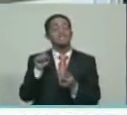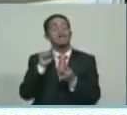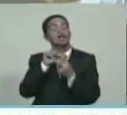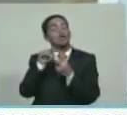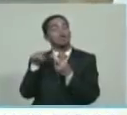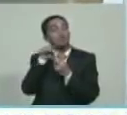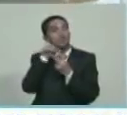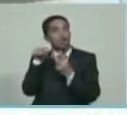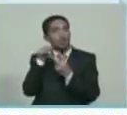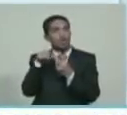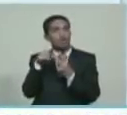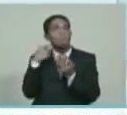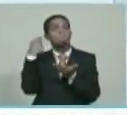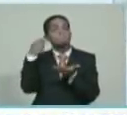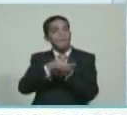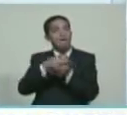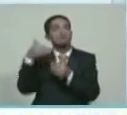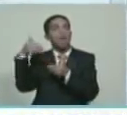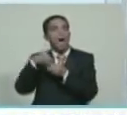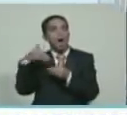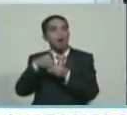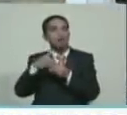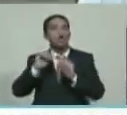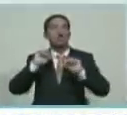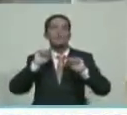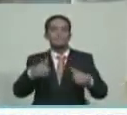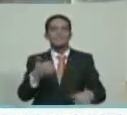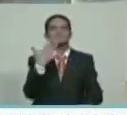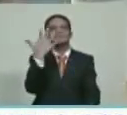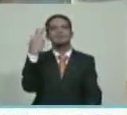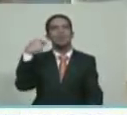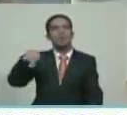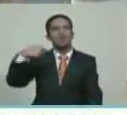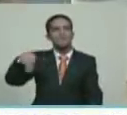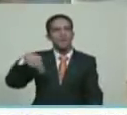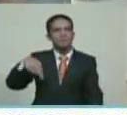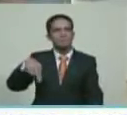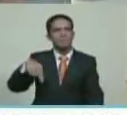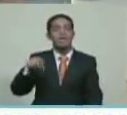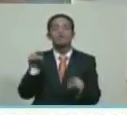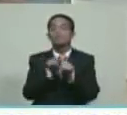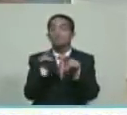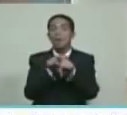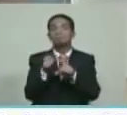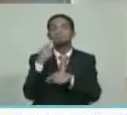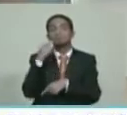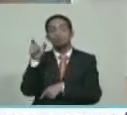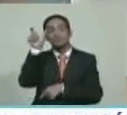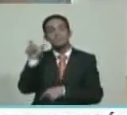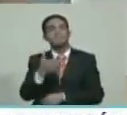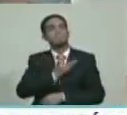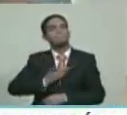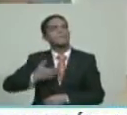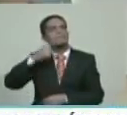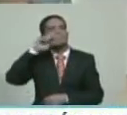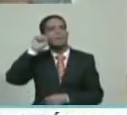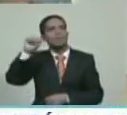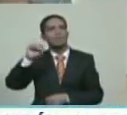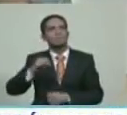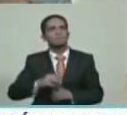siguientes pago y ahorro a partir del 5 noviembre tal como lo instruyó el presidente nicolás